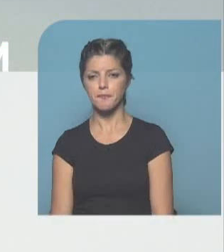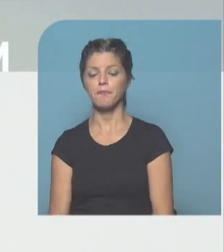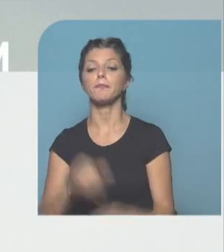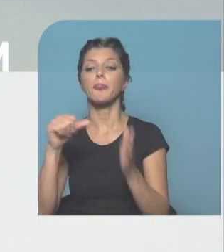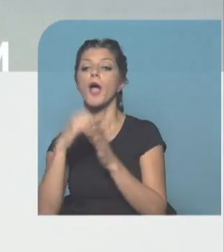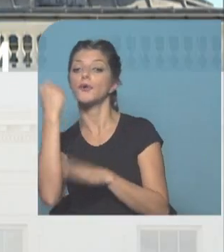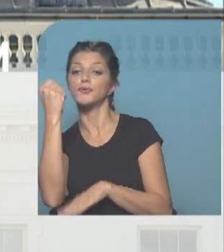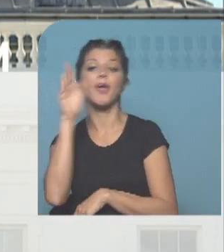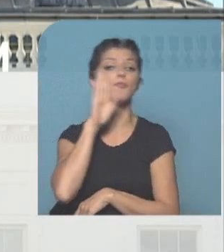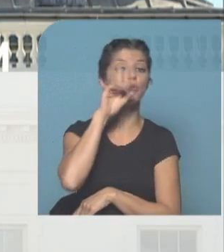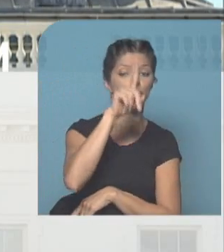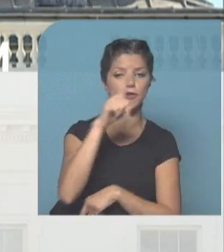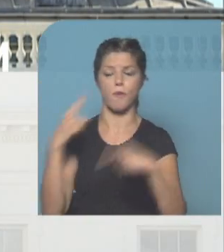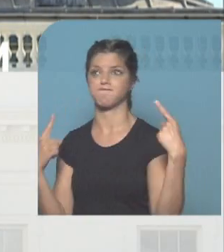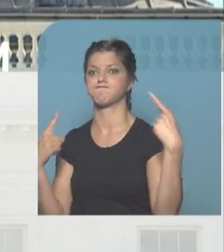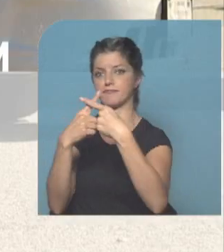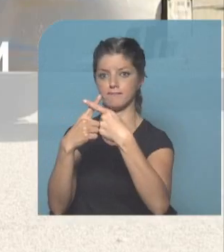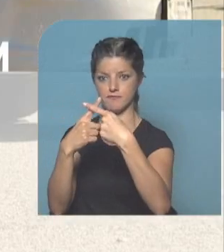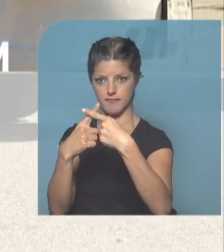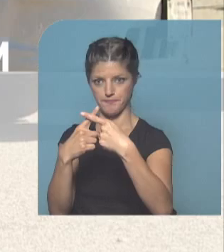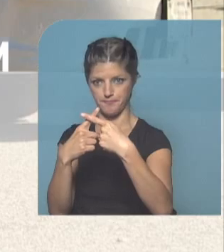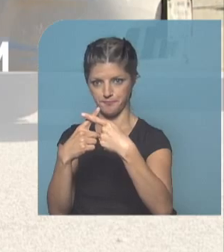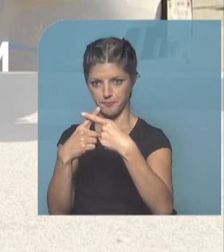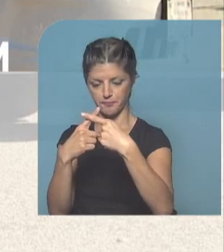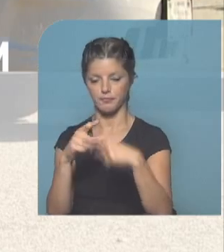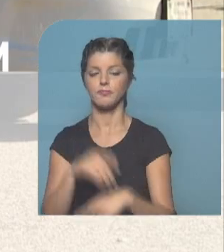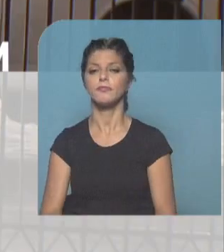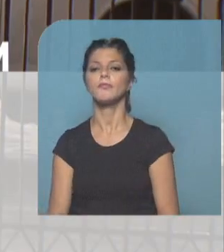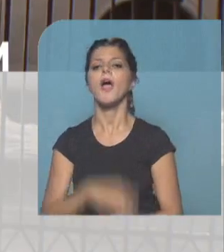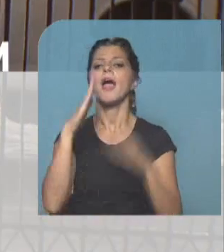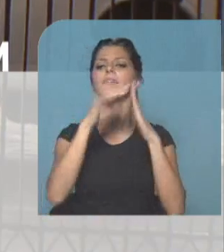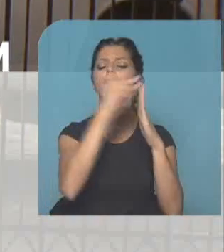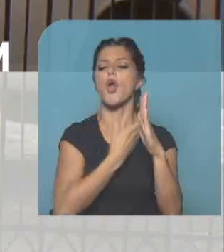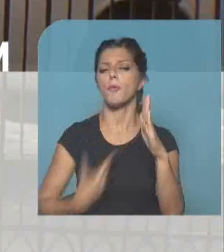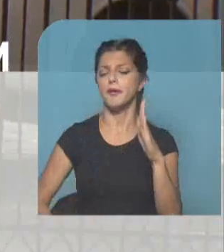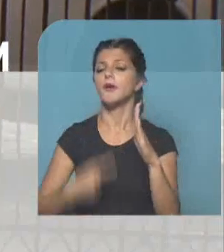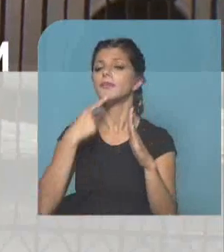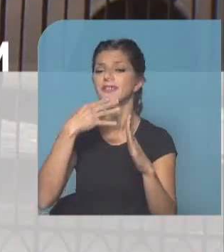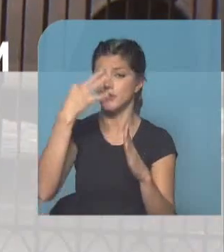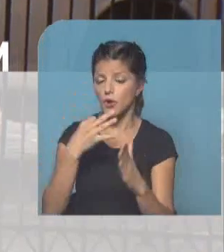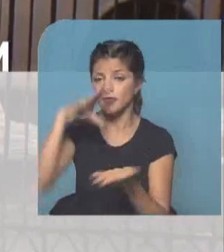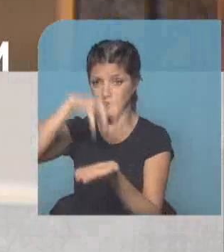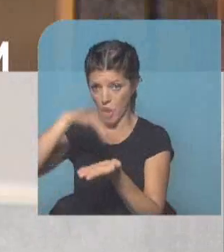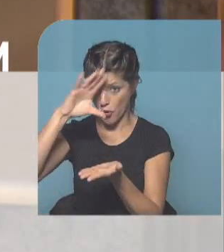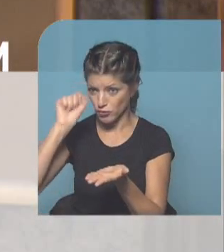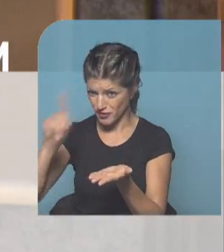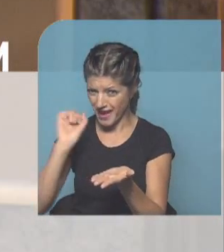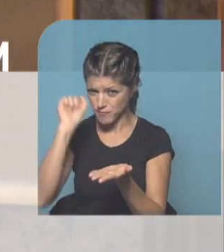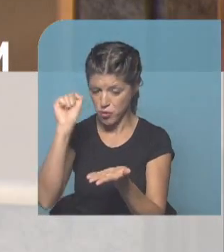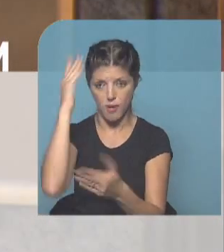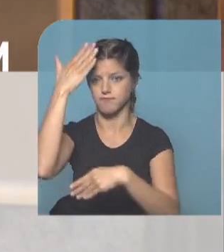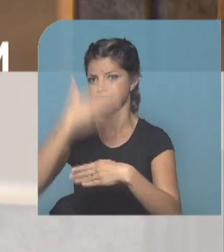Estados Unidos, cruces diplomáticos. Luego de que la Casa Blanca dispusiera el cierre del consulado ruso en San